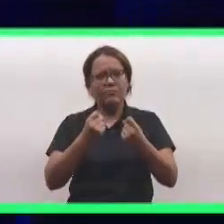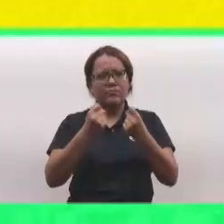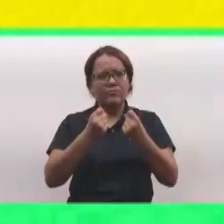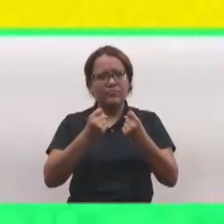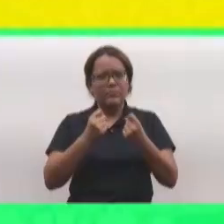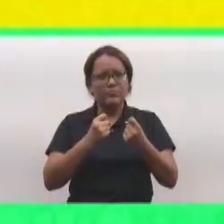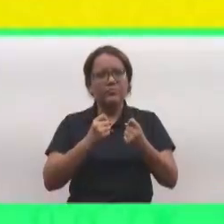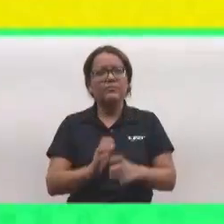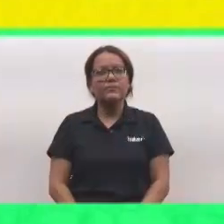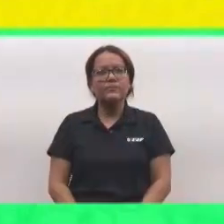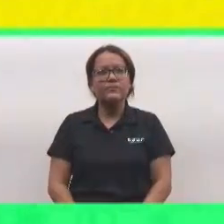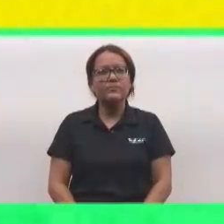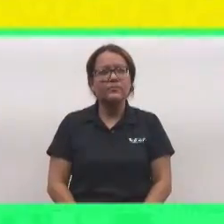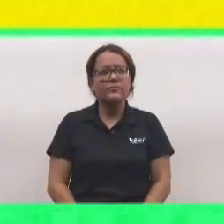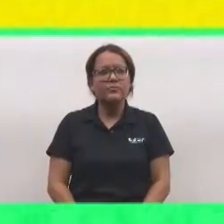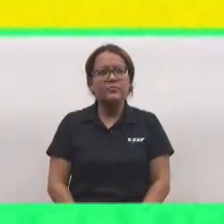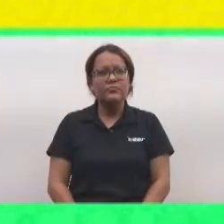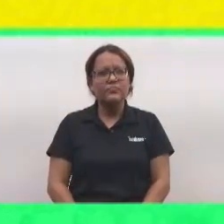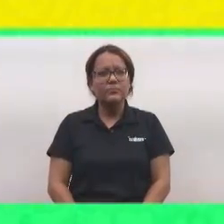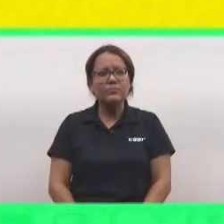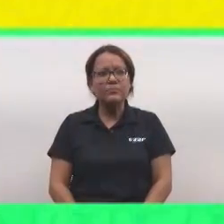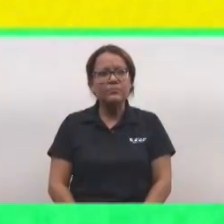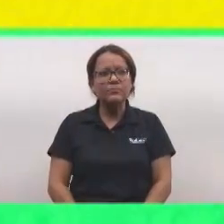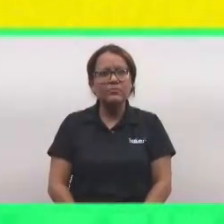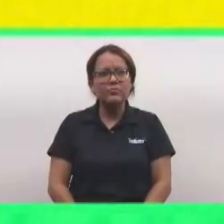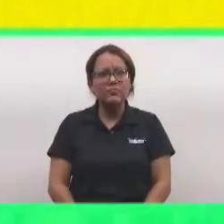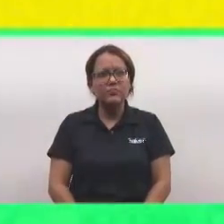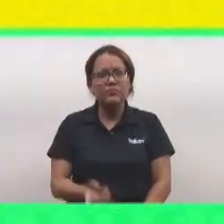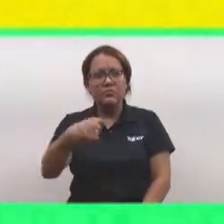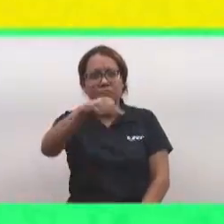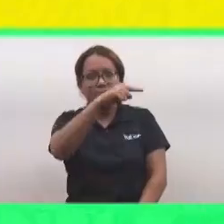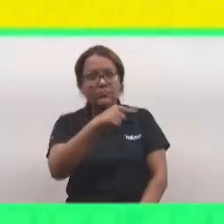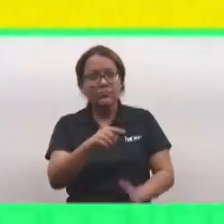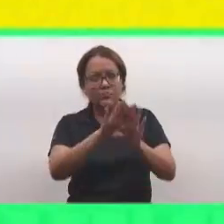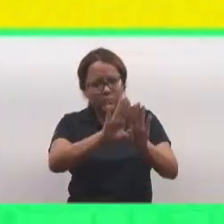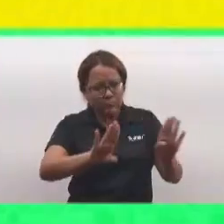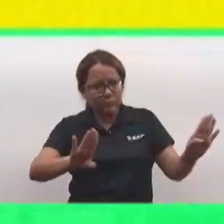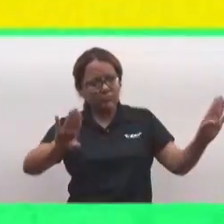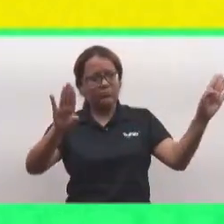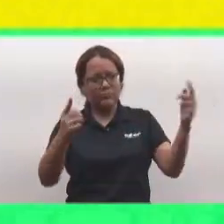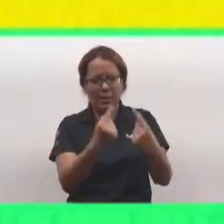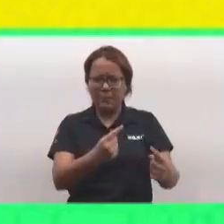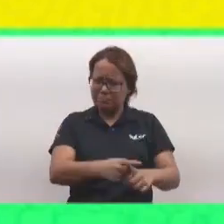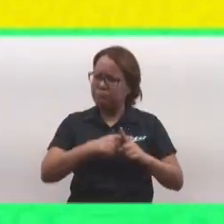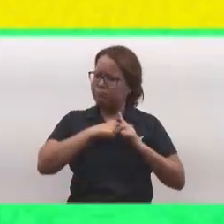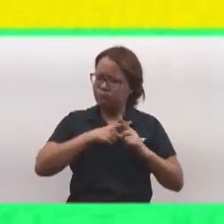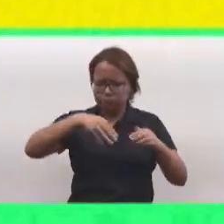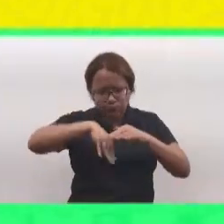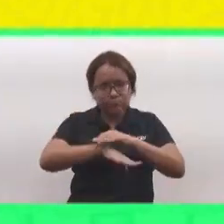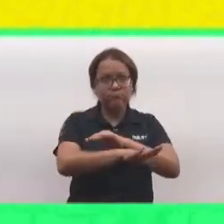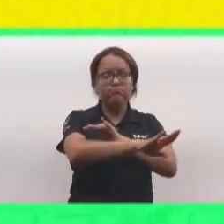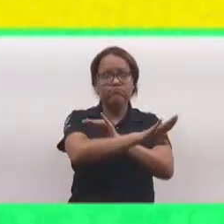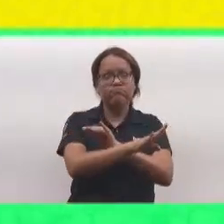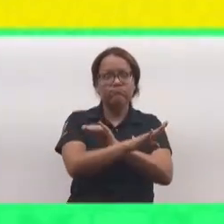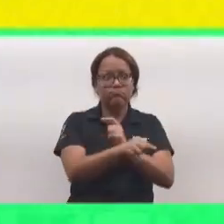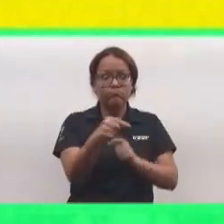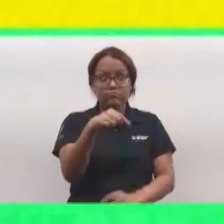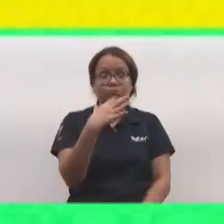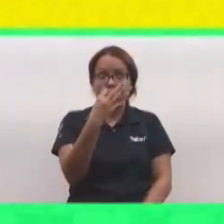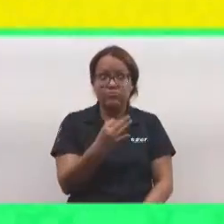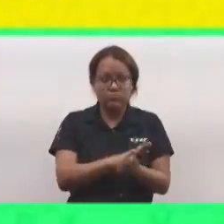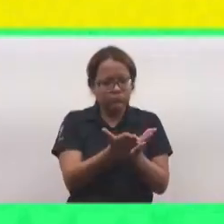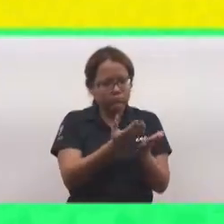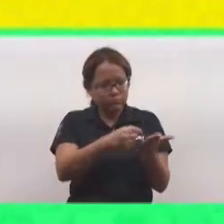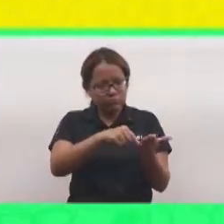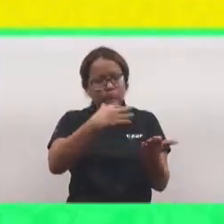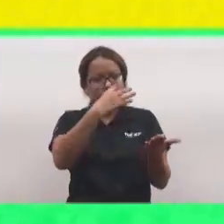puso Dios por muros y ante muro. Abrid las puertas y entrará la gente justa, guardadora de verdades.